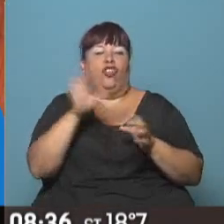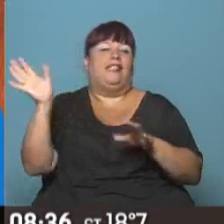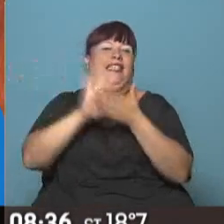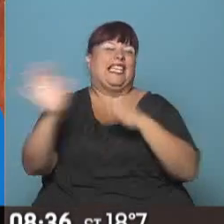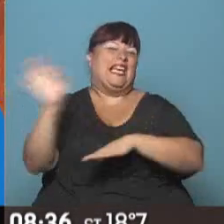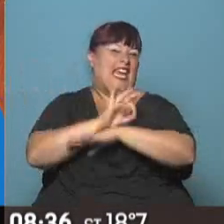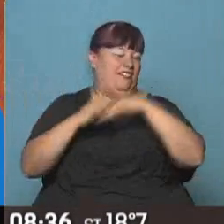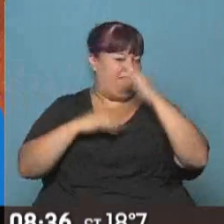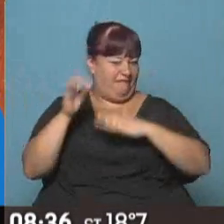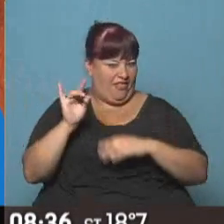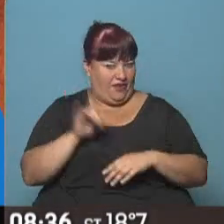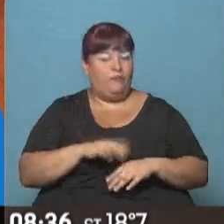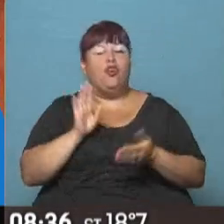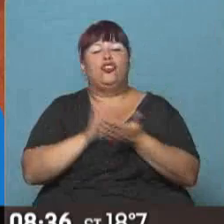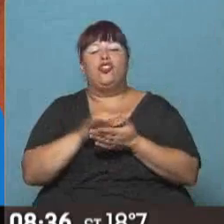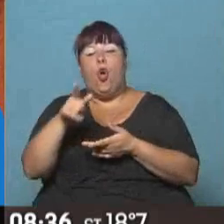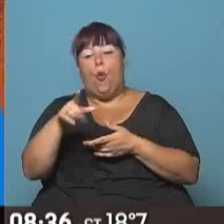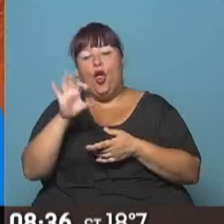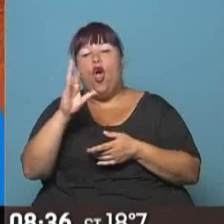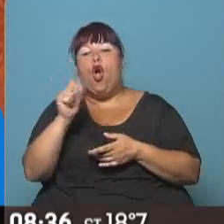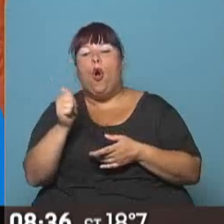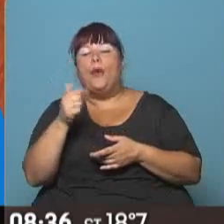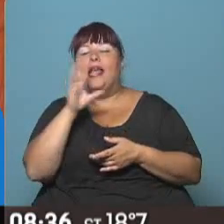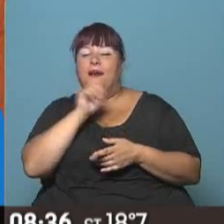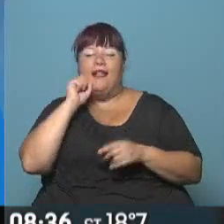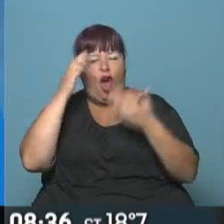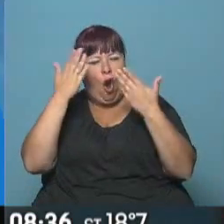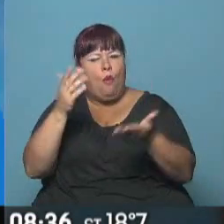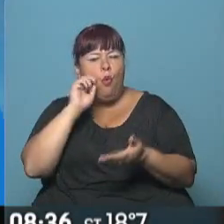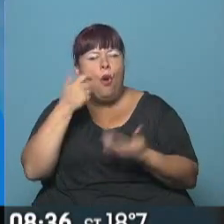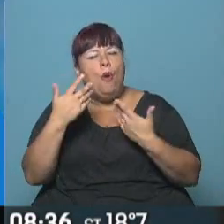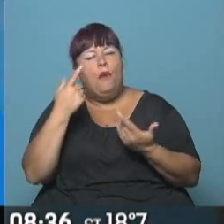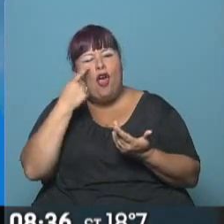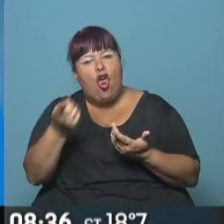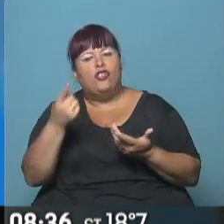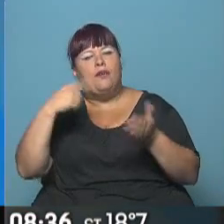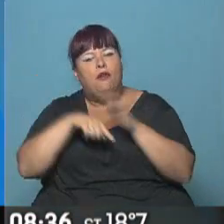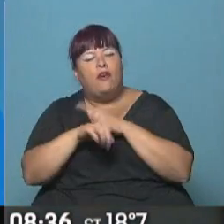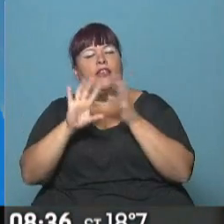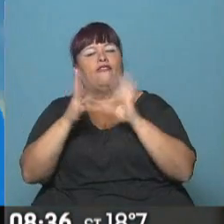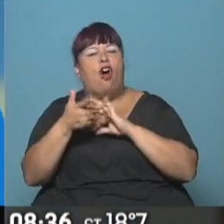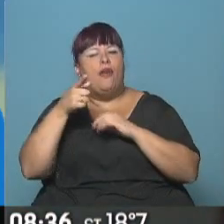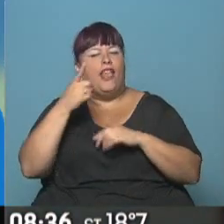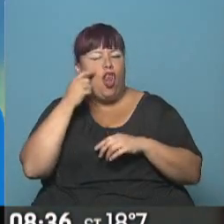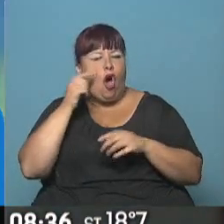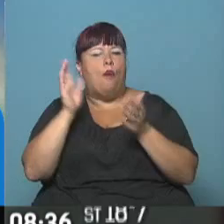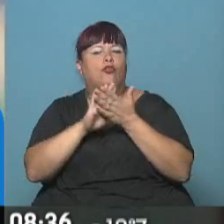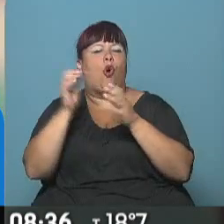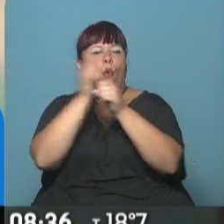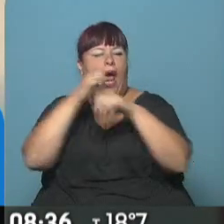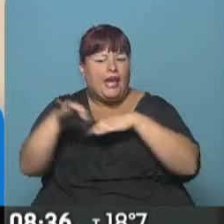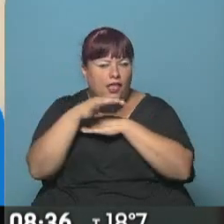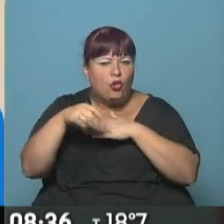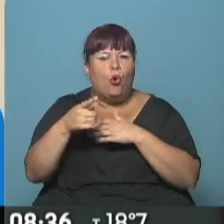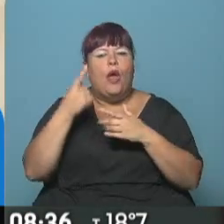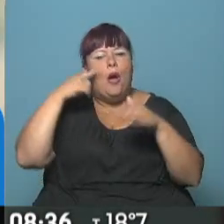cero. Volviendo a La Obra Secreta, me parece un genial homenaje porque además uno puede conocer los distintos preceptos de Le Corbusier en la arquitectura,